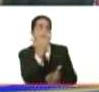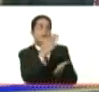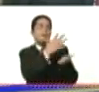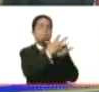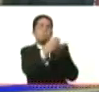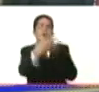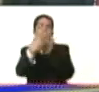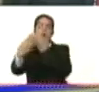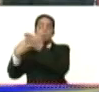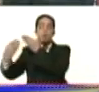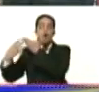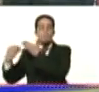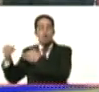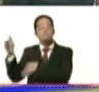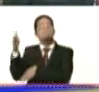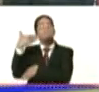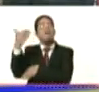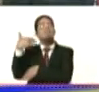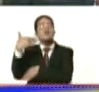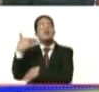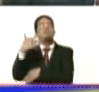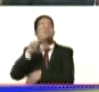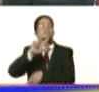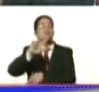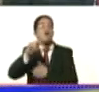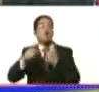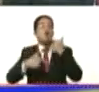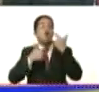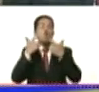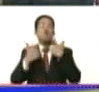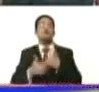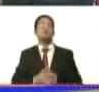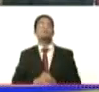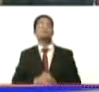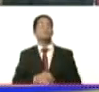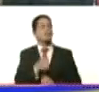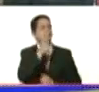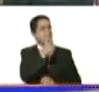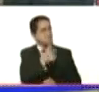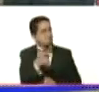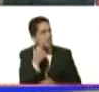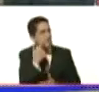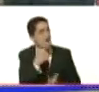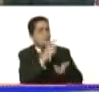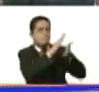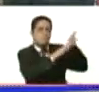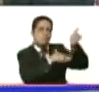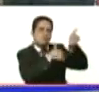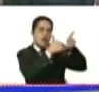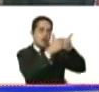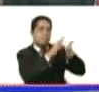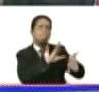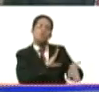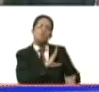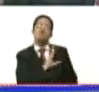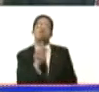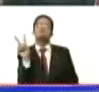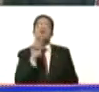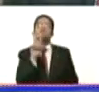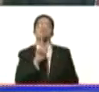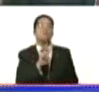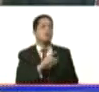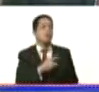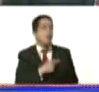el tricolor. Y muchachos, quien saliera a las calles a pintar un mural con la bandera de Venezuela, lo